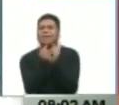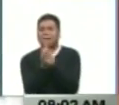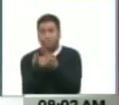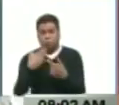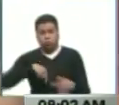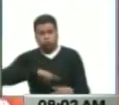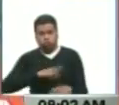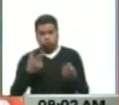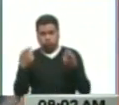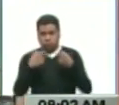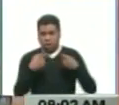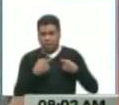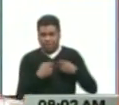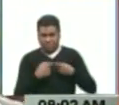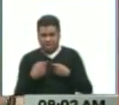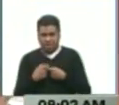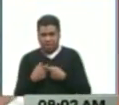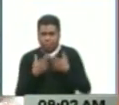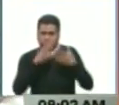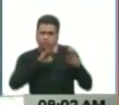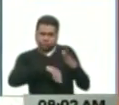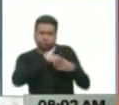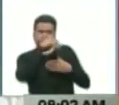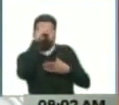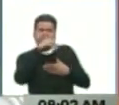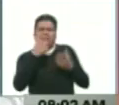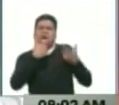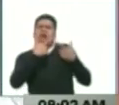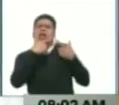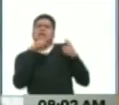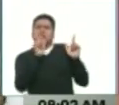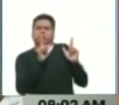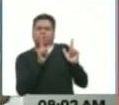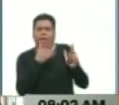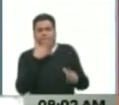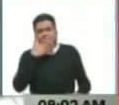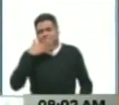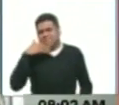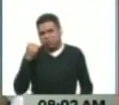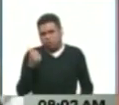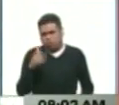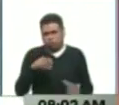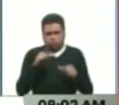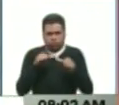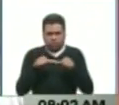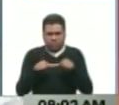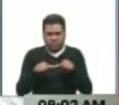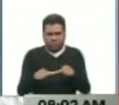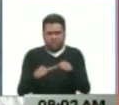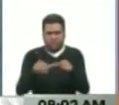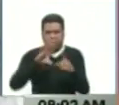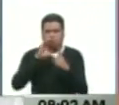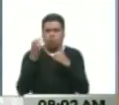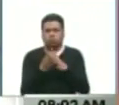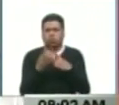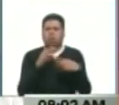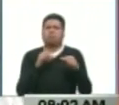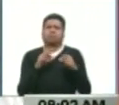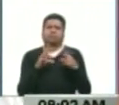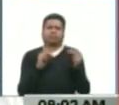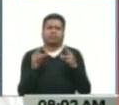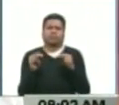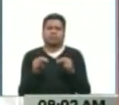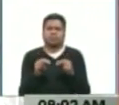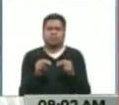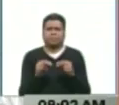la liberación y la creación de nuevos referentes, porque no solo se trata de establecer desde las artes, desde la cultura, una crítica